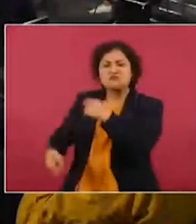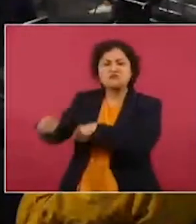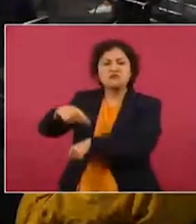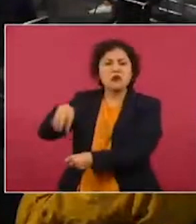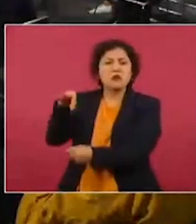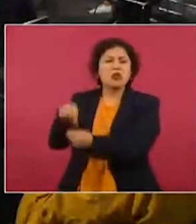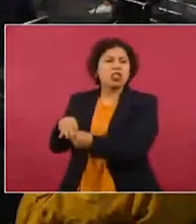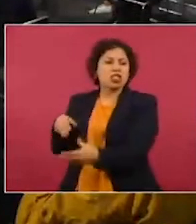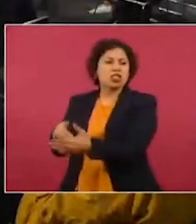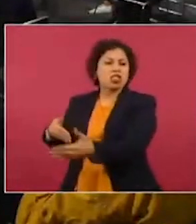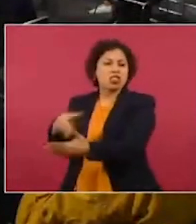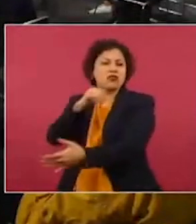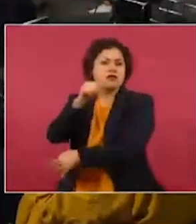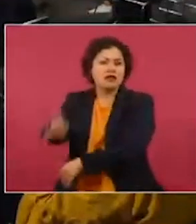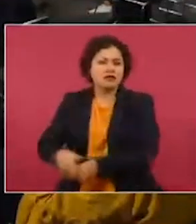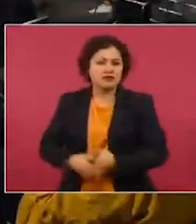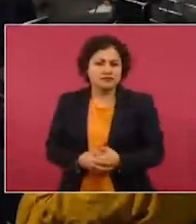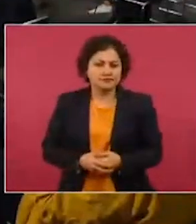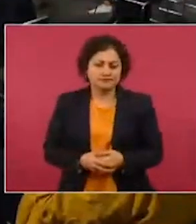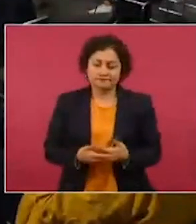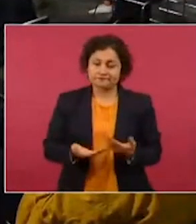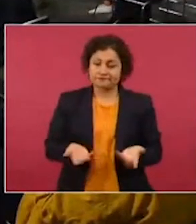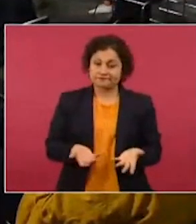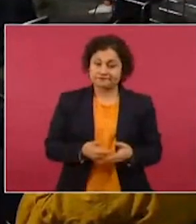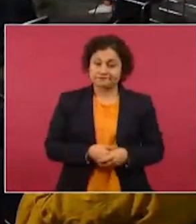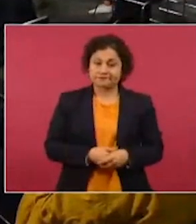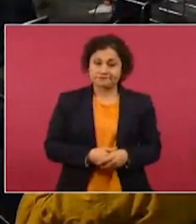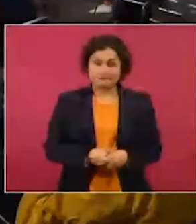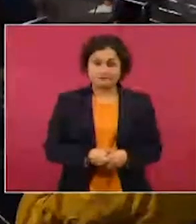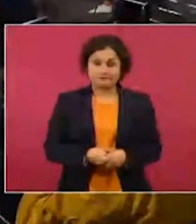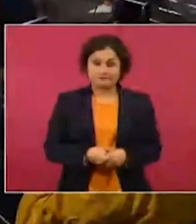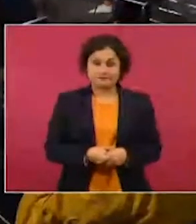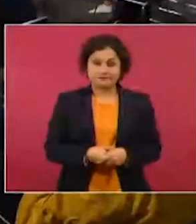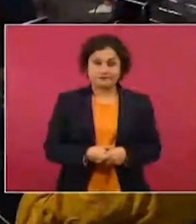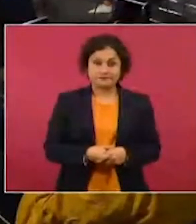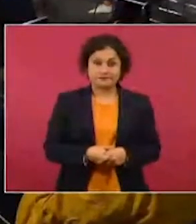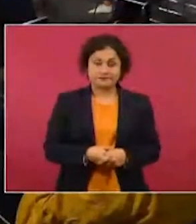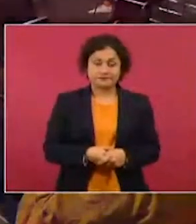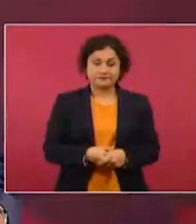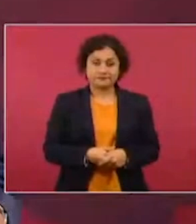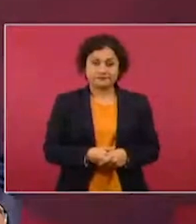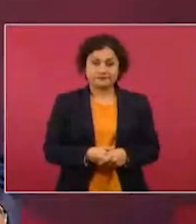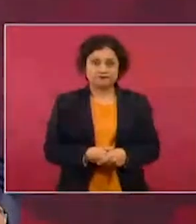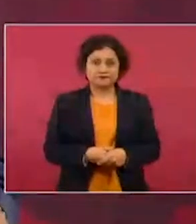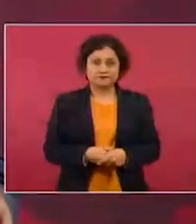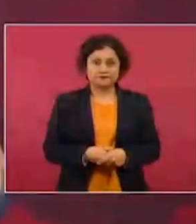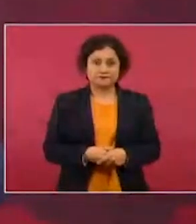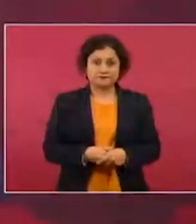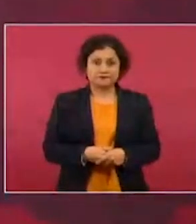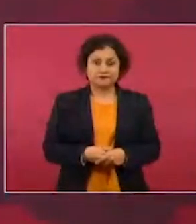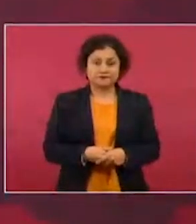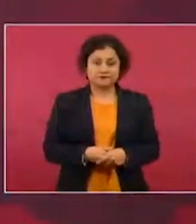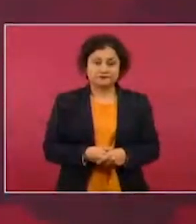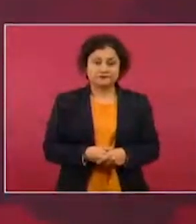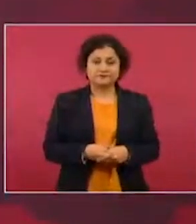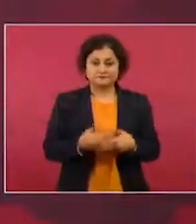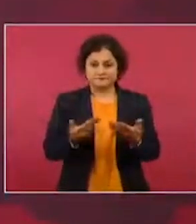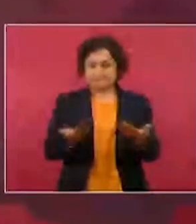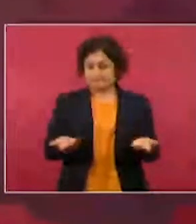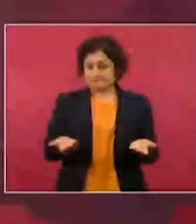los 160 mil pesos el presidente López Obrador dice dice pues pues yo creo que quería quedarse como